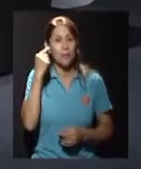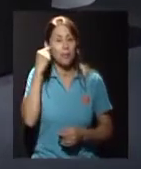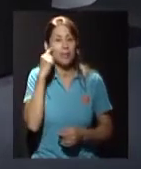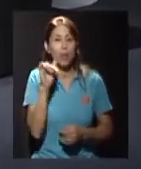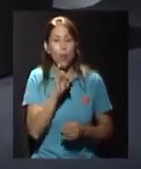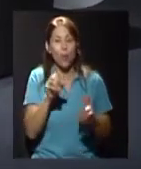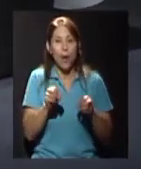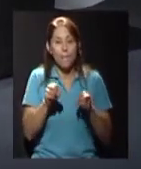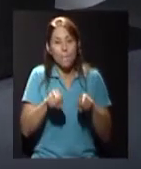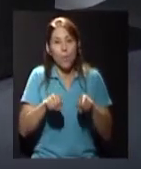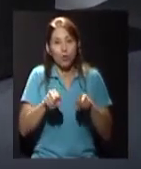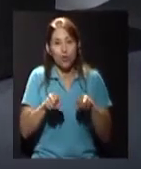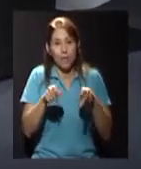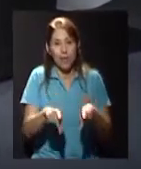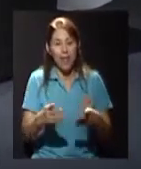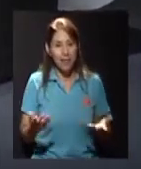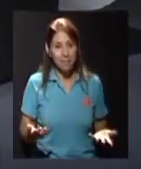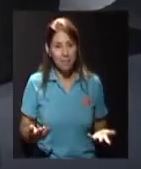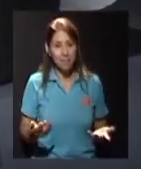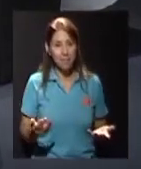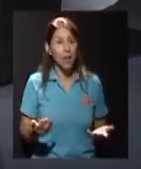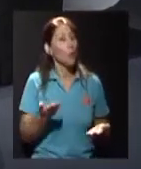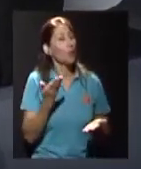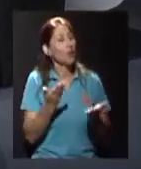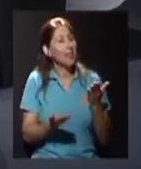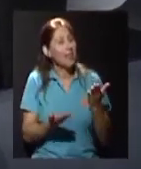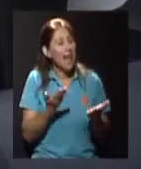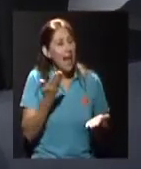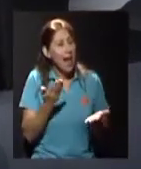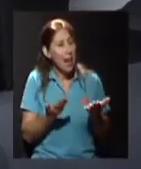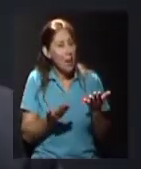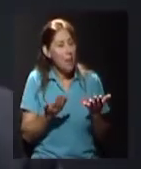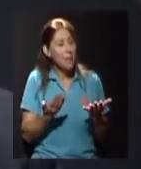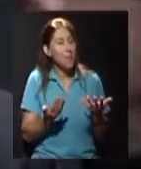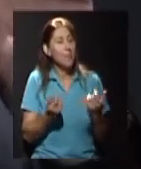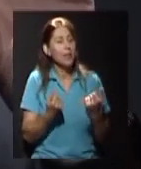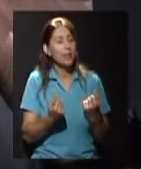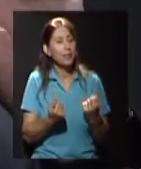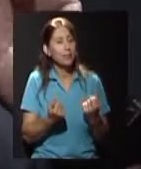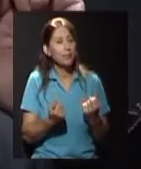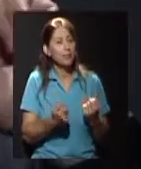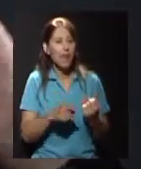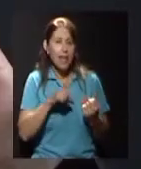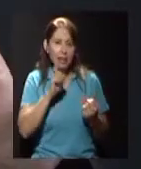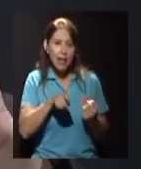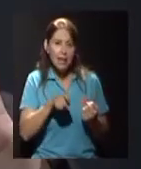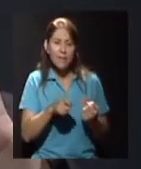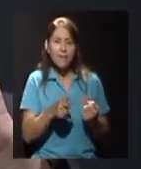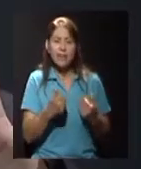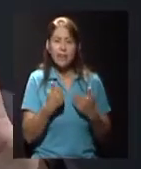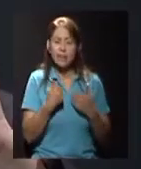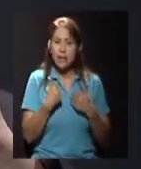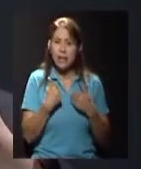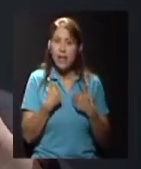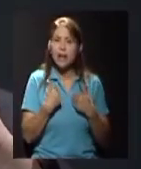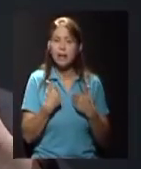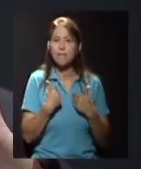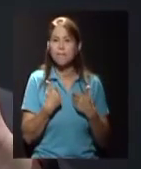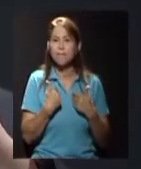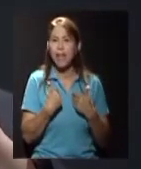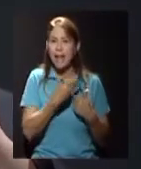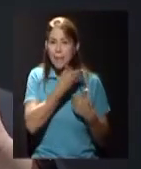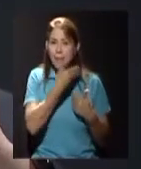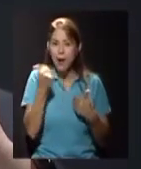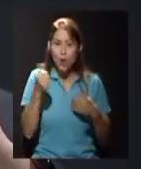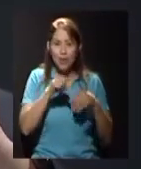que tiene tal vez si nos llega como minuto y medio entre se debe tener posiblemente sino el mejor